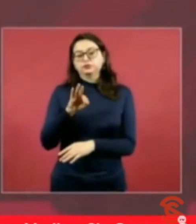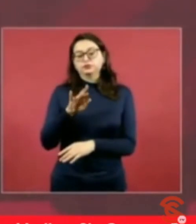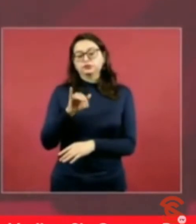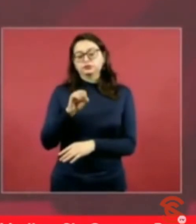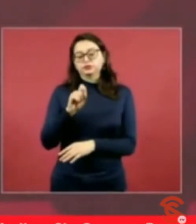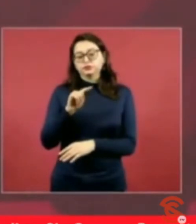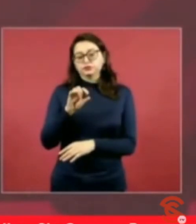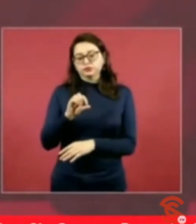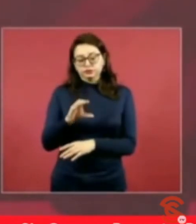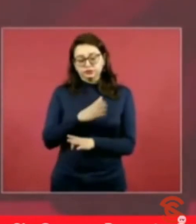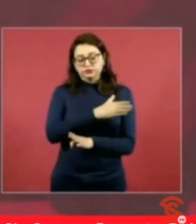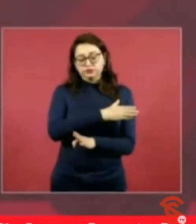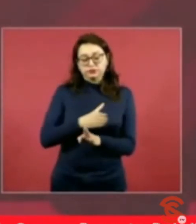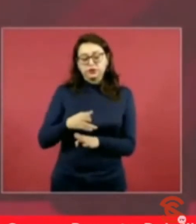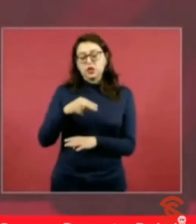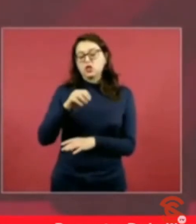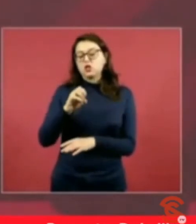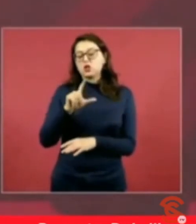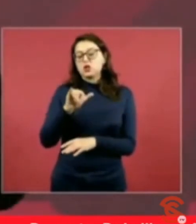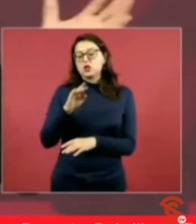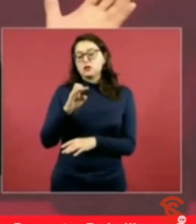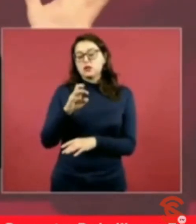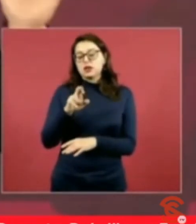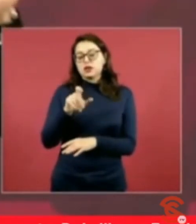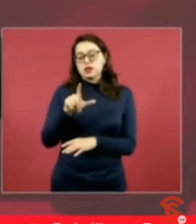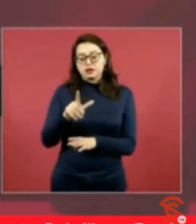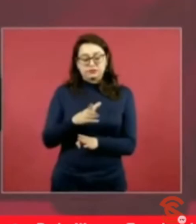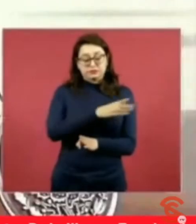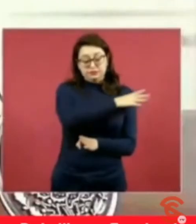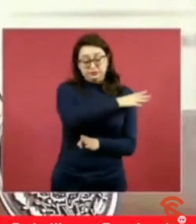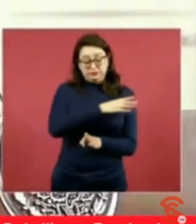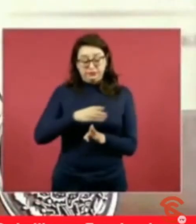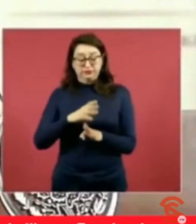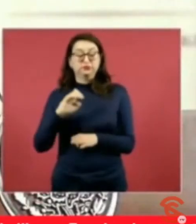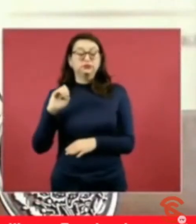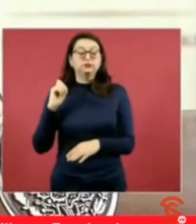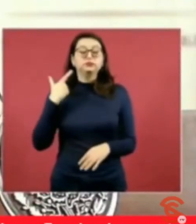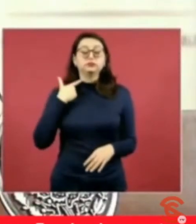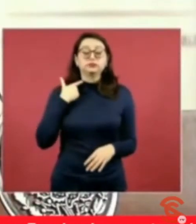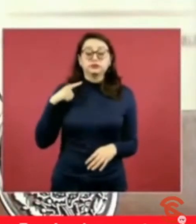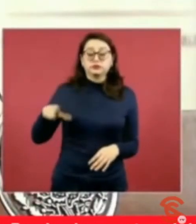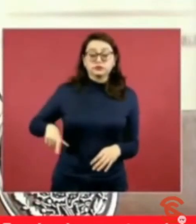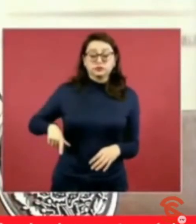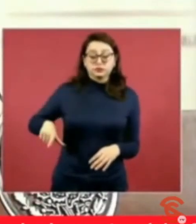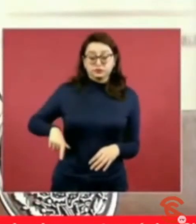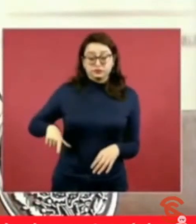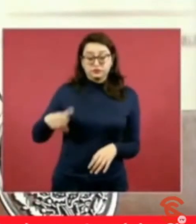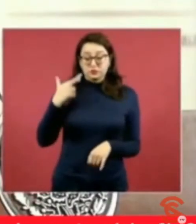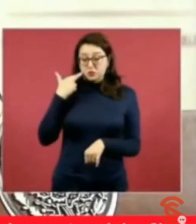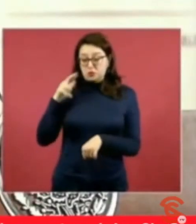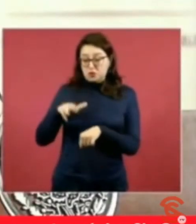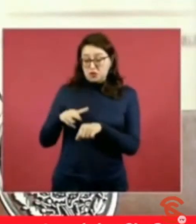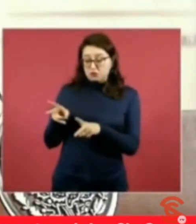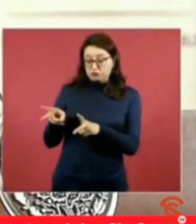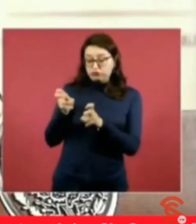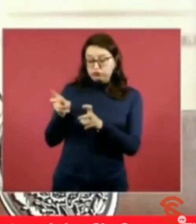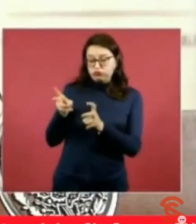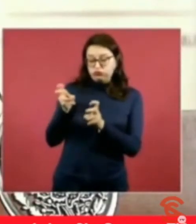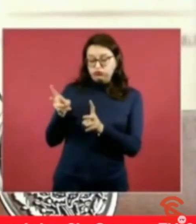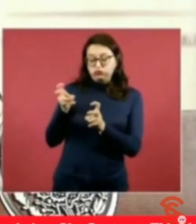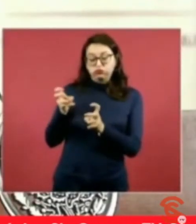o neoliberal, el periodo de pillaje, es que hubo mucha